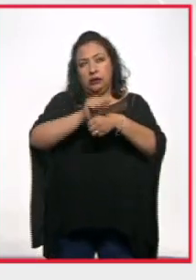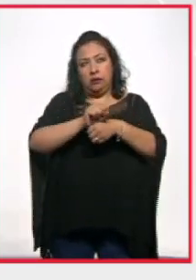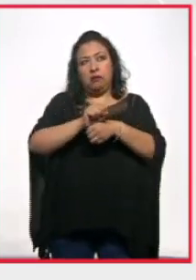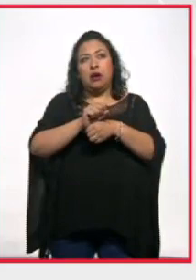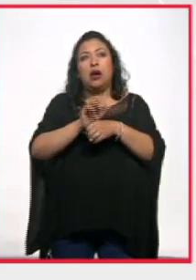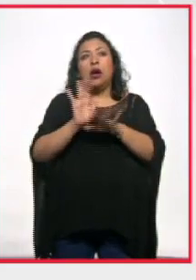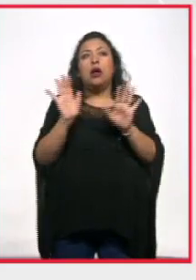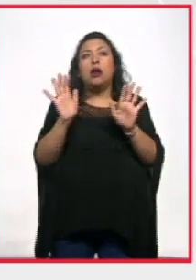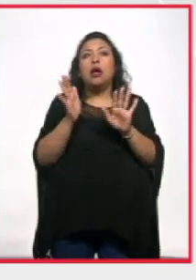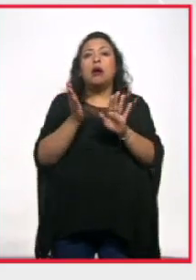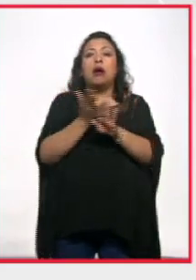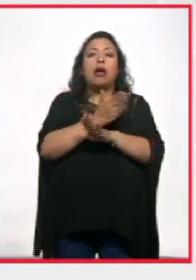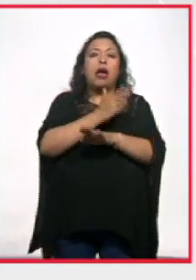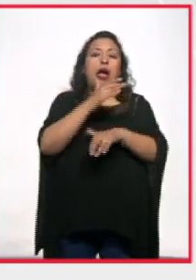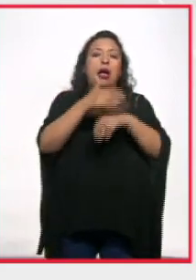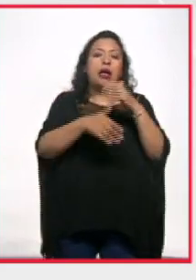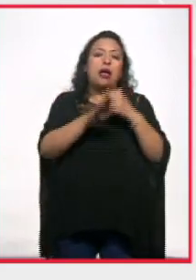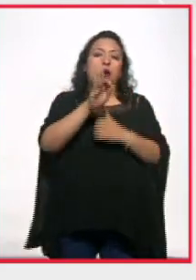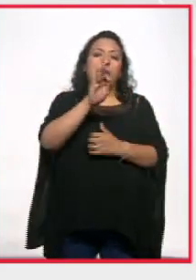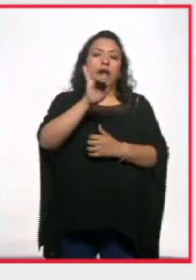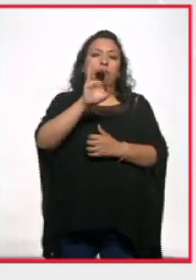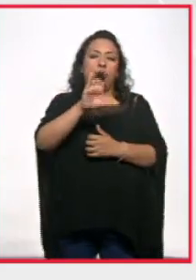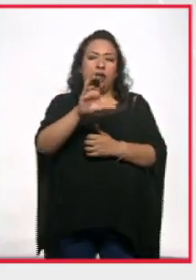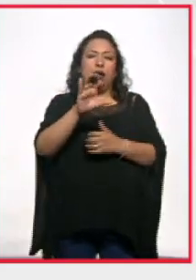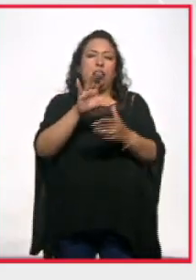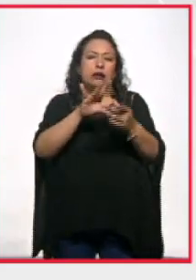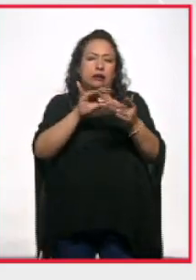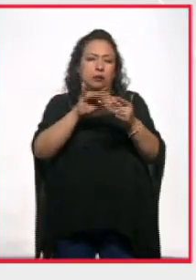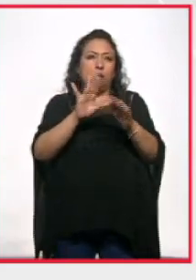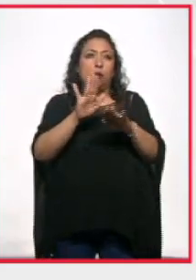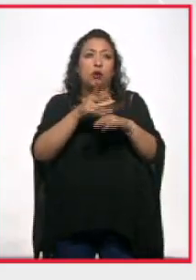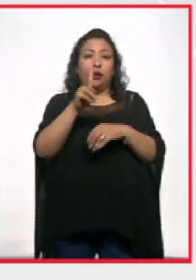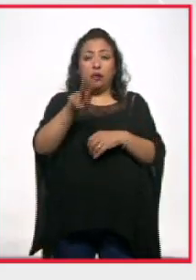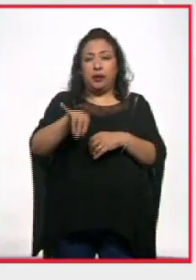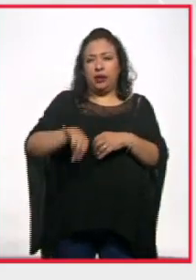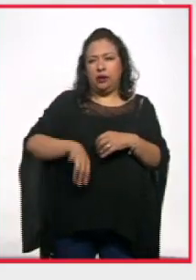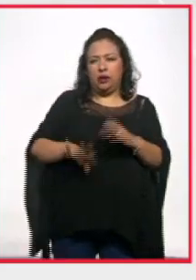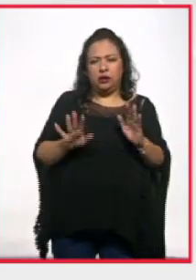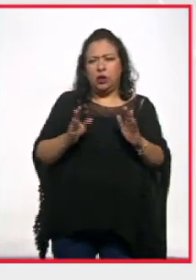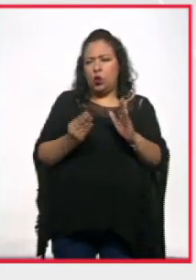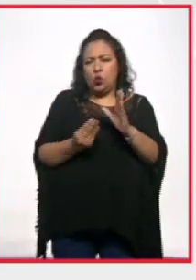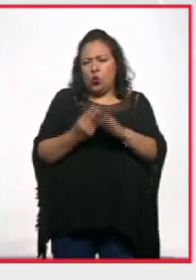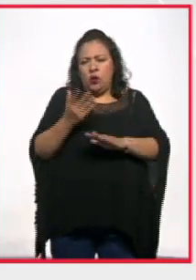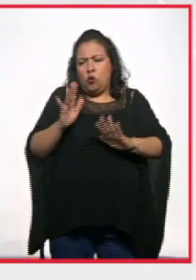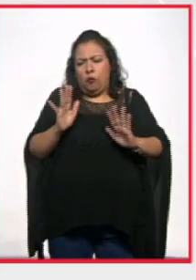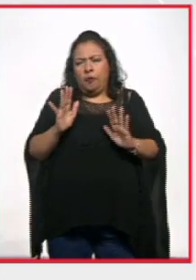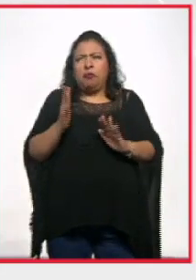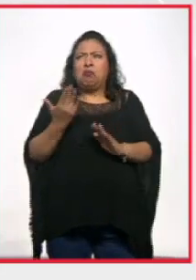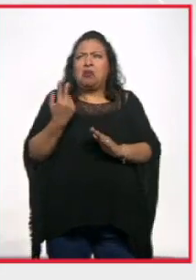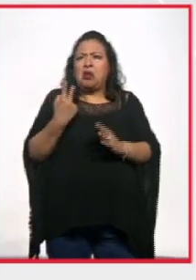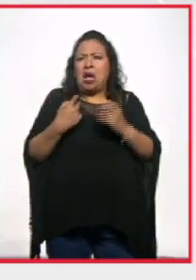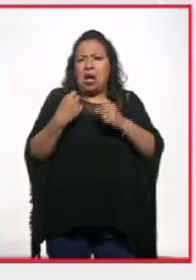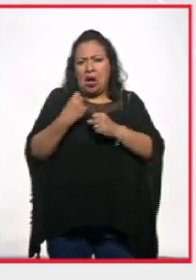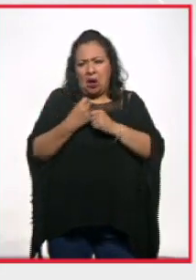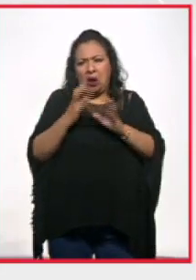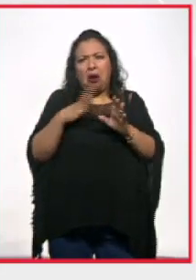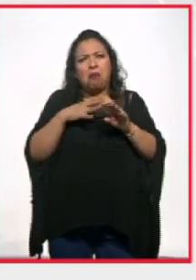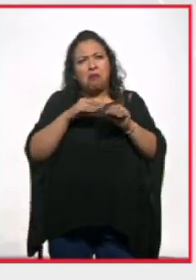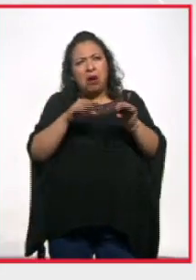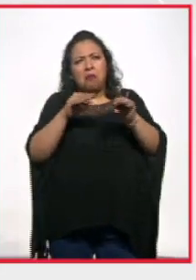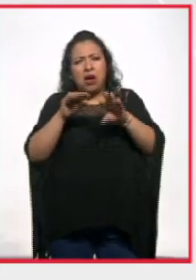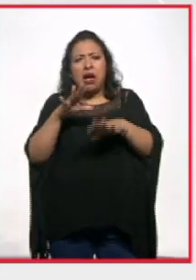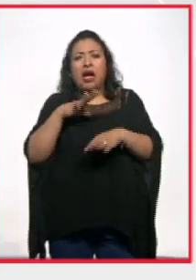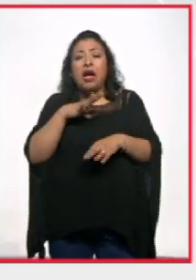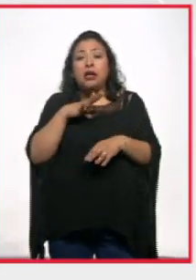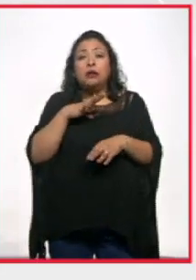que hayamos pasado el Cervantino, comentamos algo, porque resulta interesante, no es una novedad, tiene más o menos un par de años que está circulando, pero